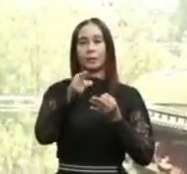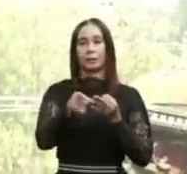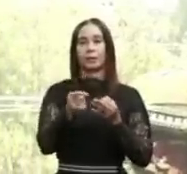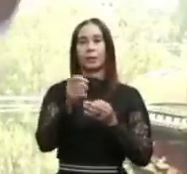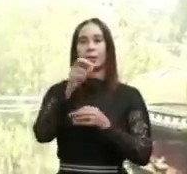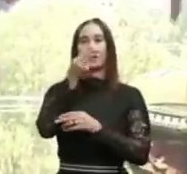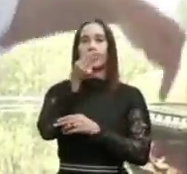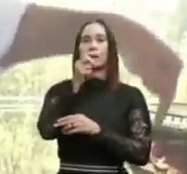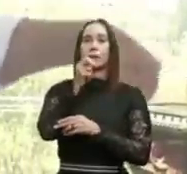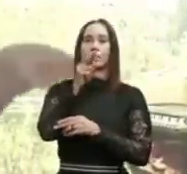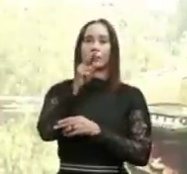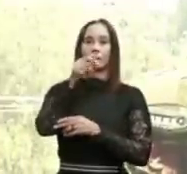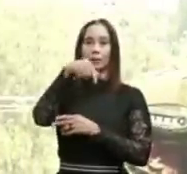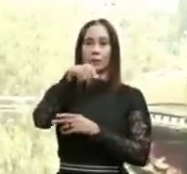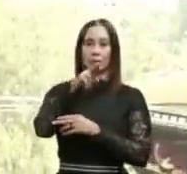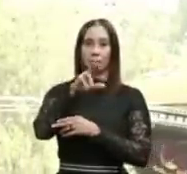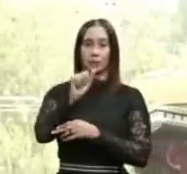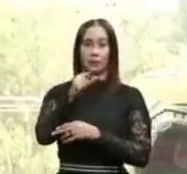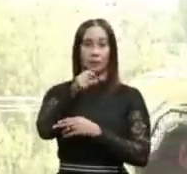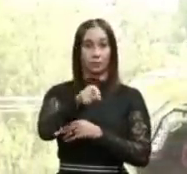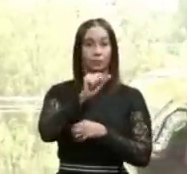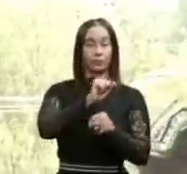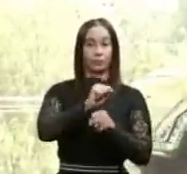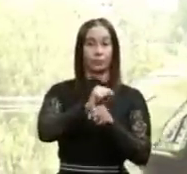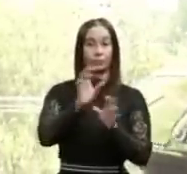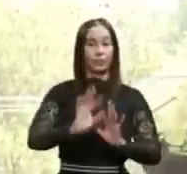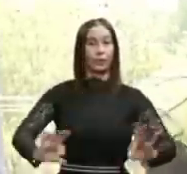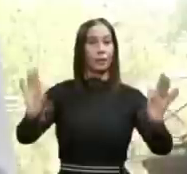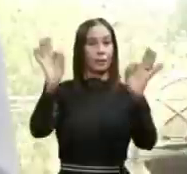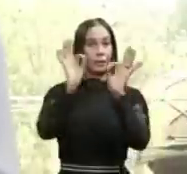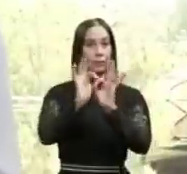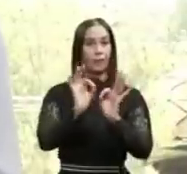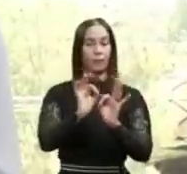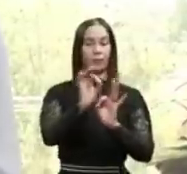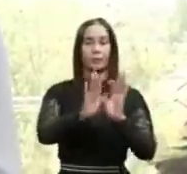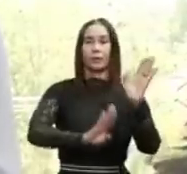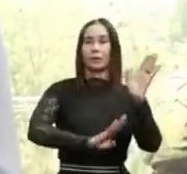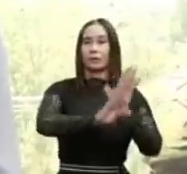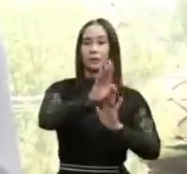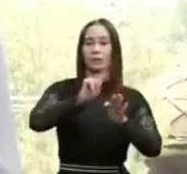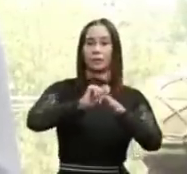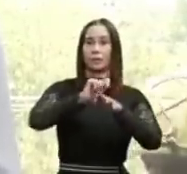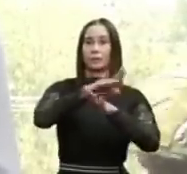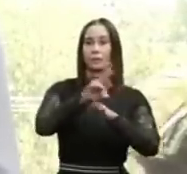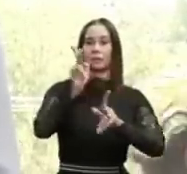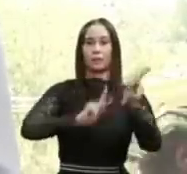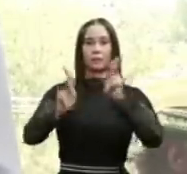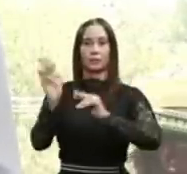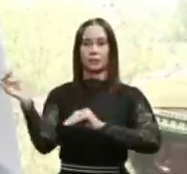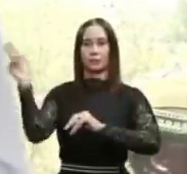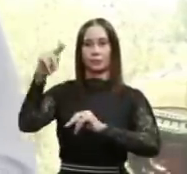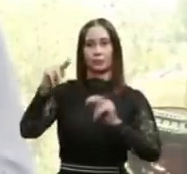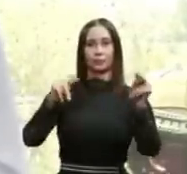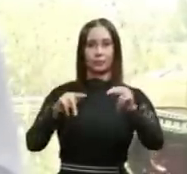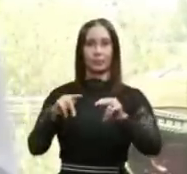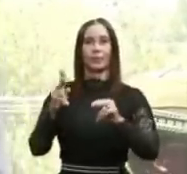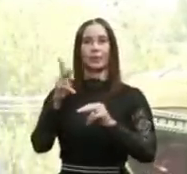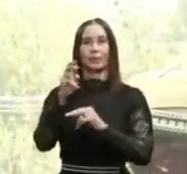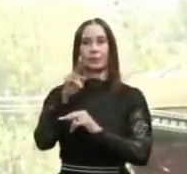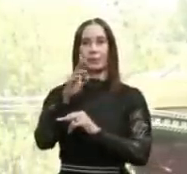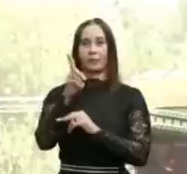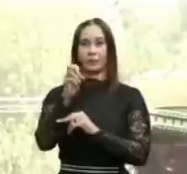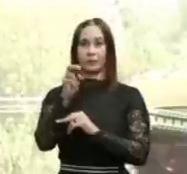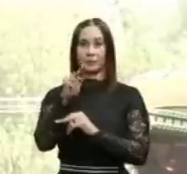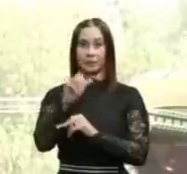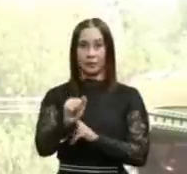Enriquillo, pero que esta obra es fundamental para ella, que es el desarrollo turístico de Pedernales. Estamos haciendo el